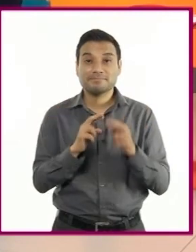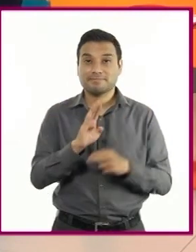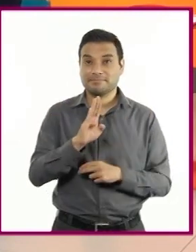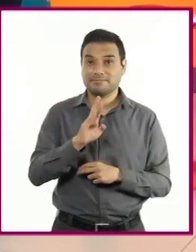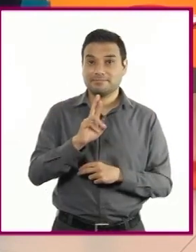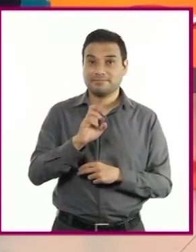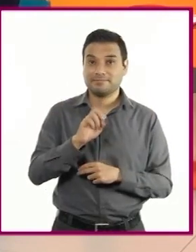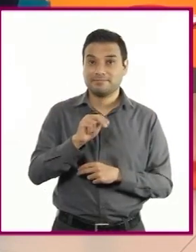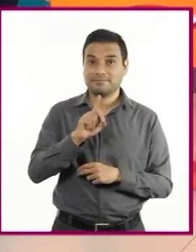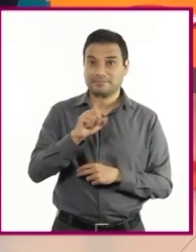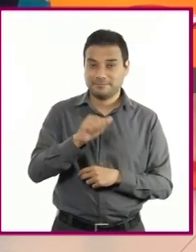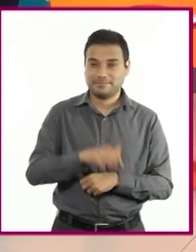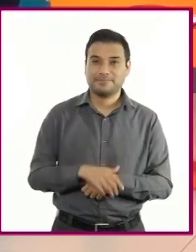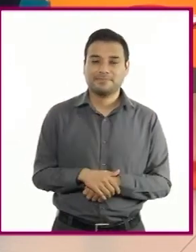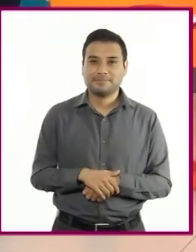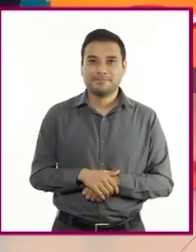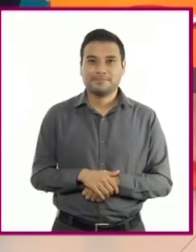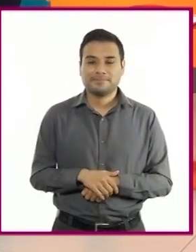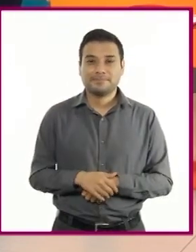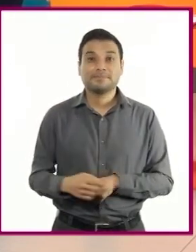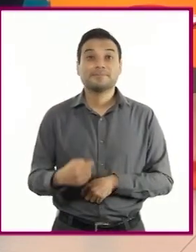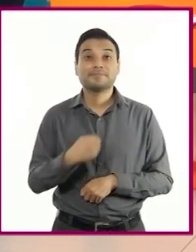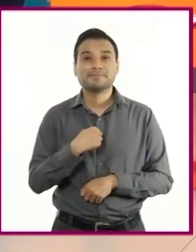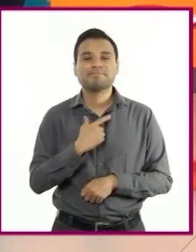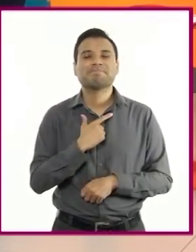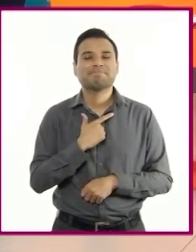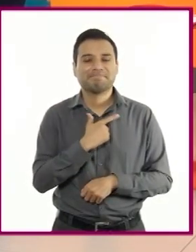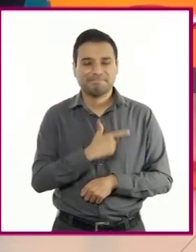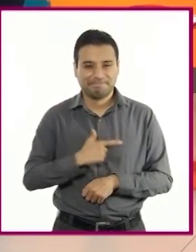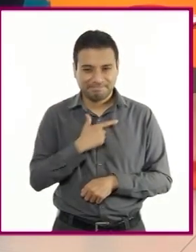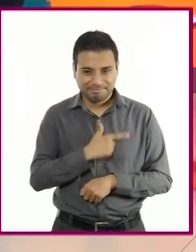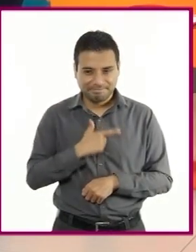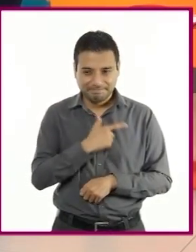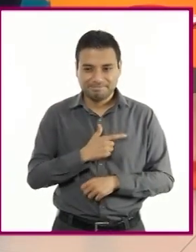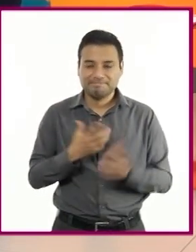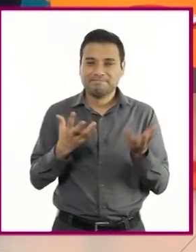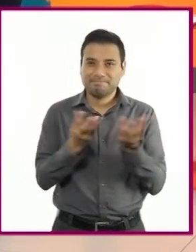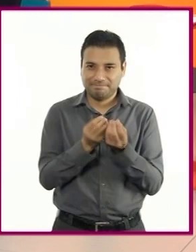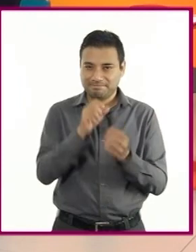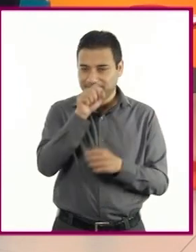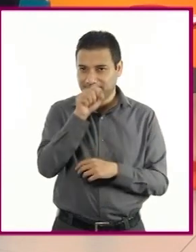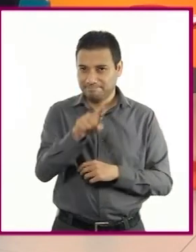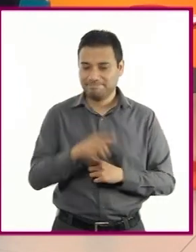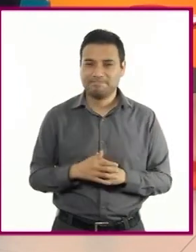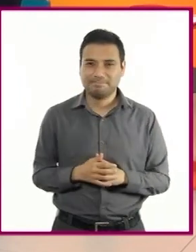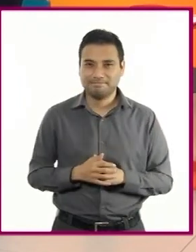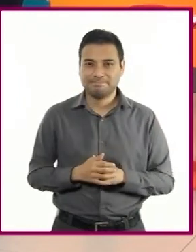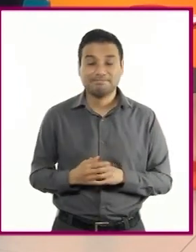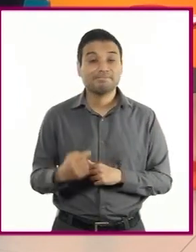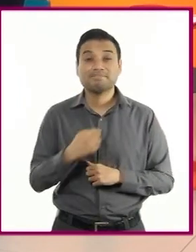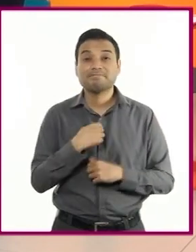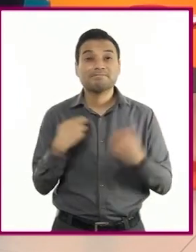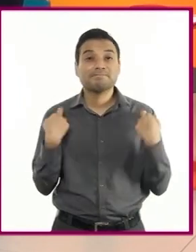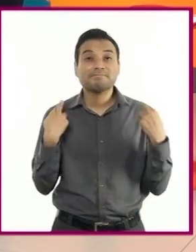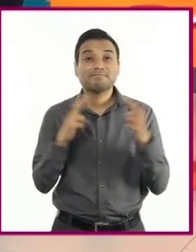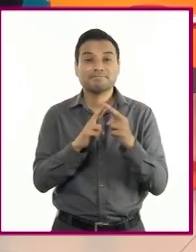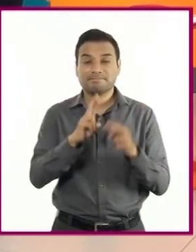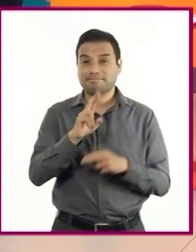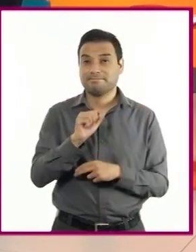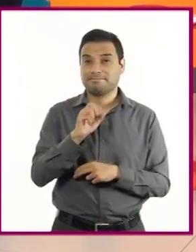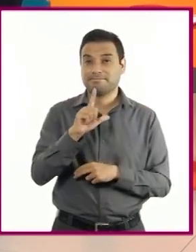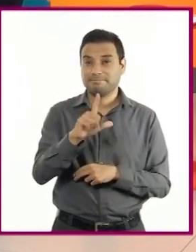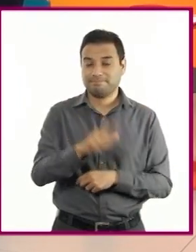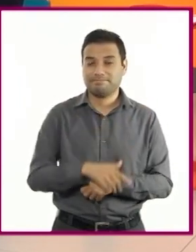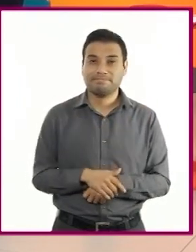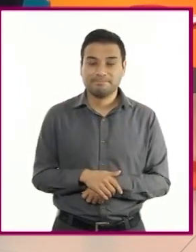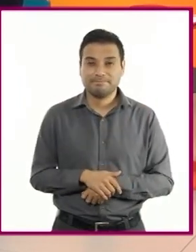Brenda Ramírez Sotelo. También ha sido un placer trabajar con usted, maestra Brenda. Soy el profesor Raúl Hurtado